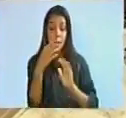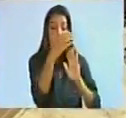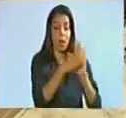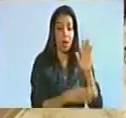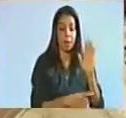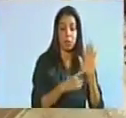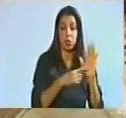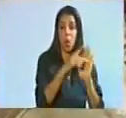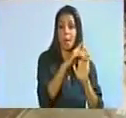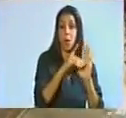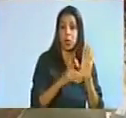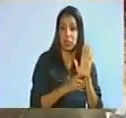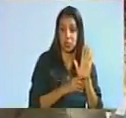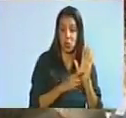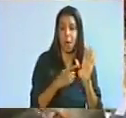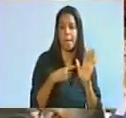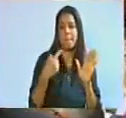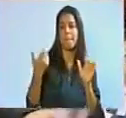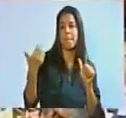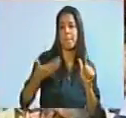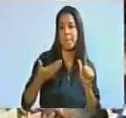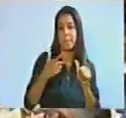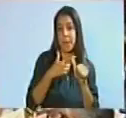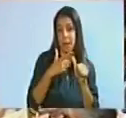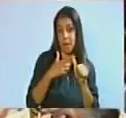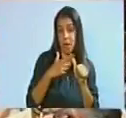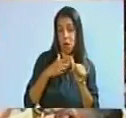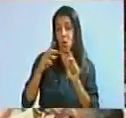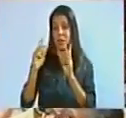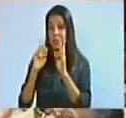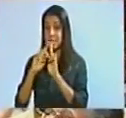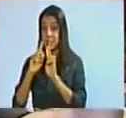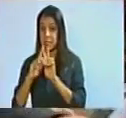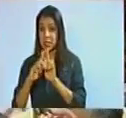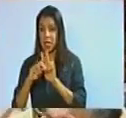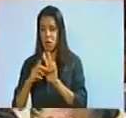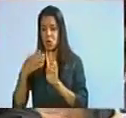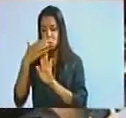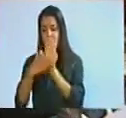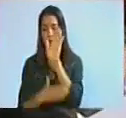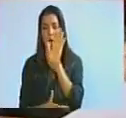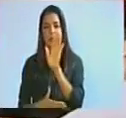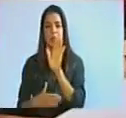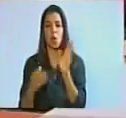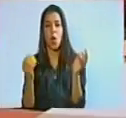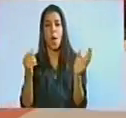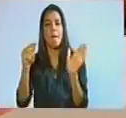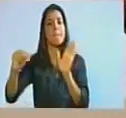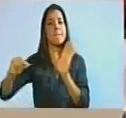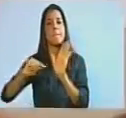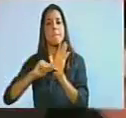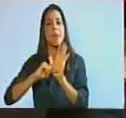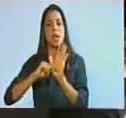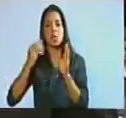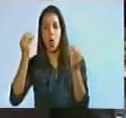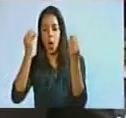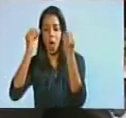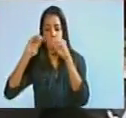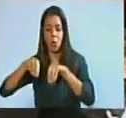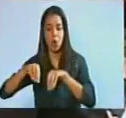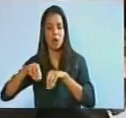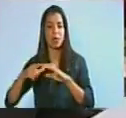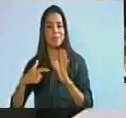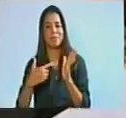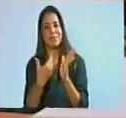generales o fundamentales, el primero, y el segundo capítulo que tiene que ver con todos los precios acordados, o con los precios